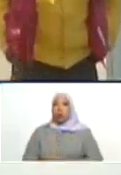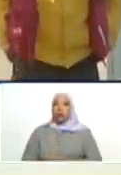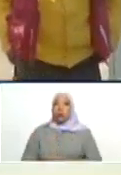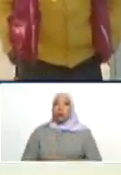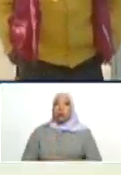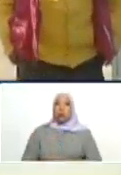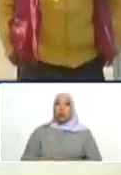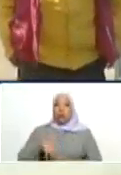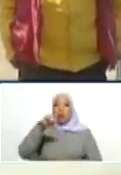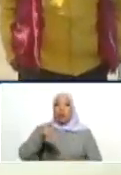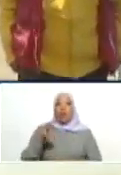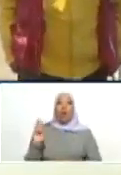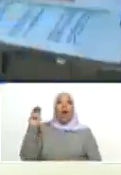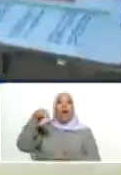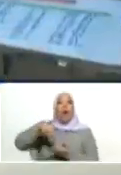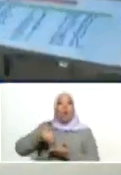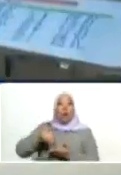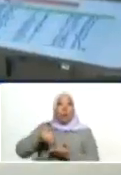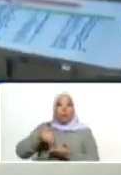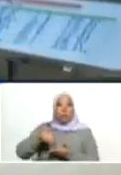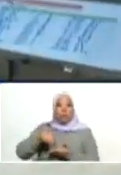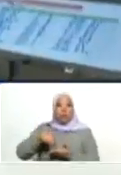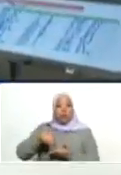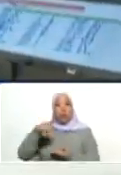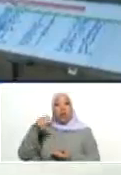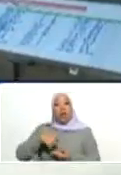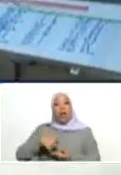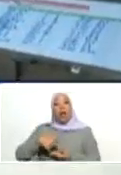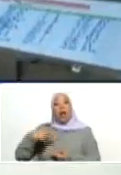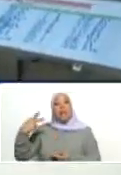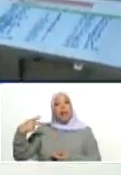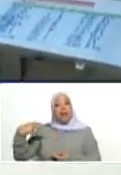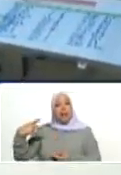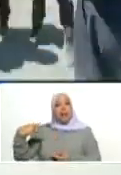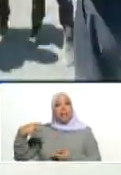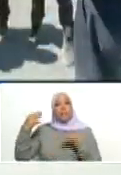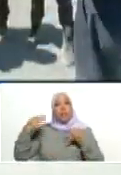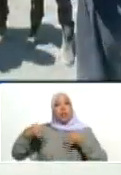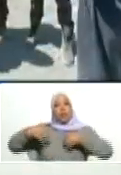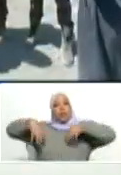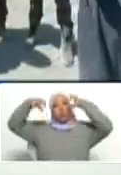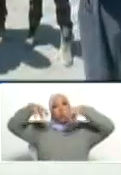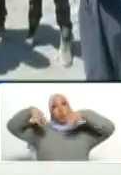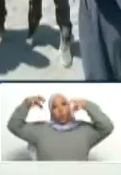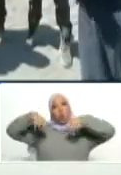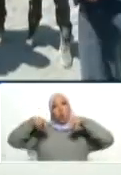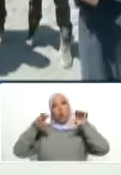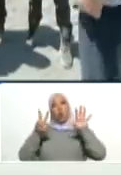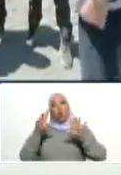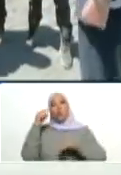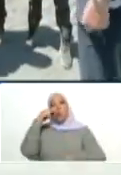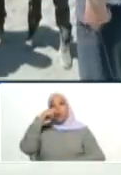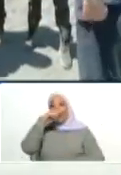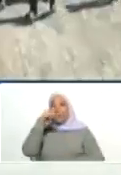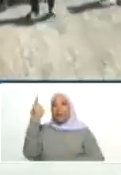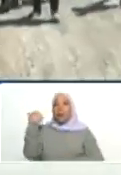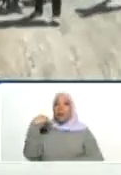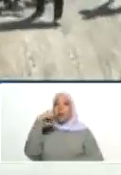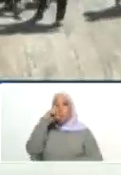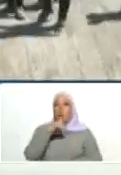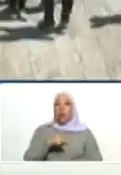son del estado de Aragua. Cuando tuvimos la tragedia del 8 de octubre del año pasado